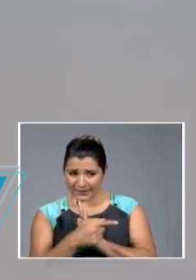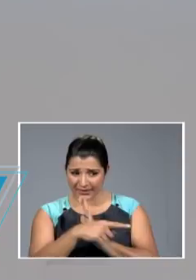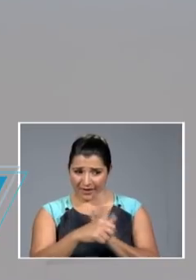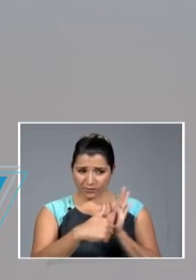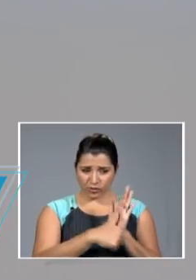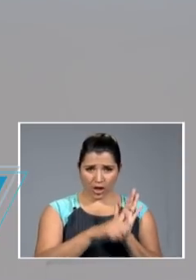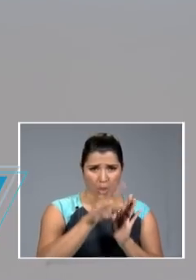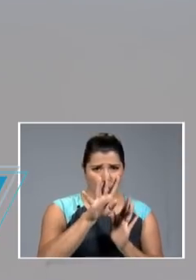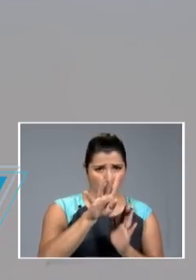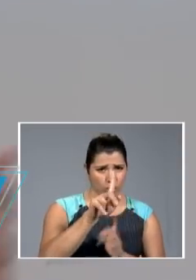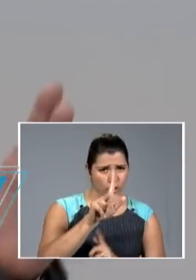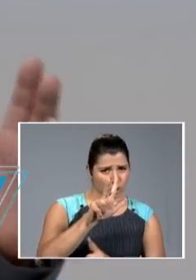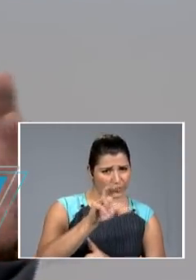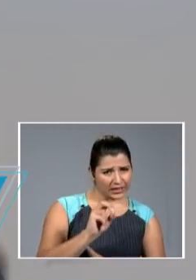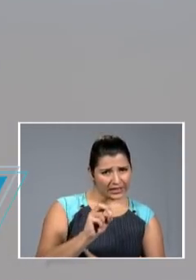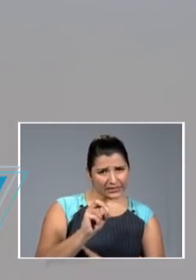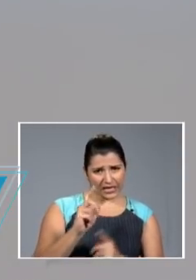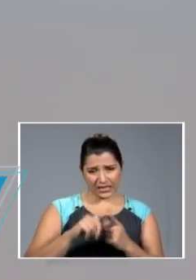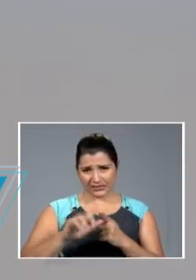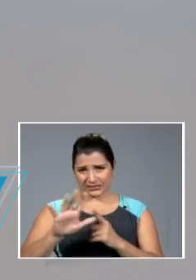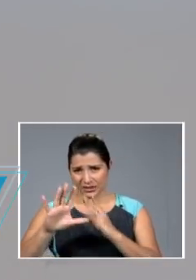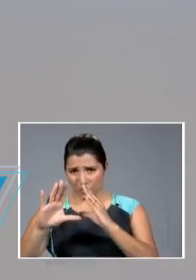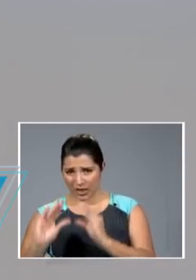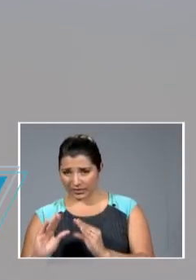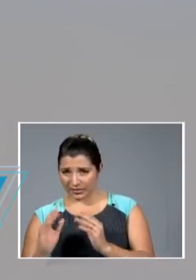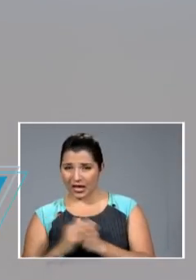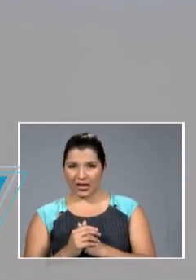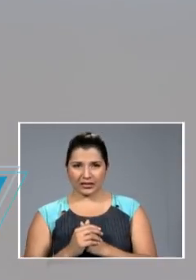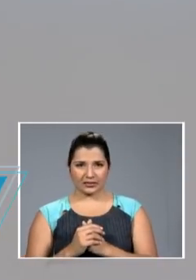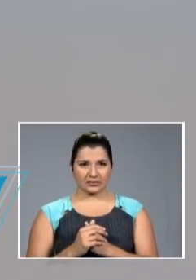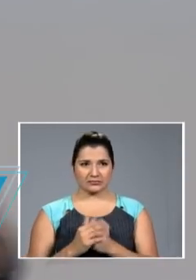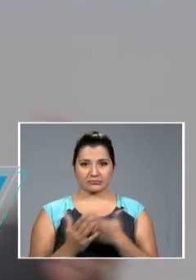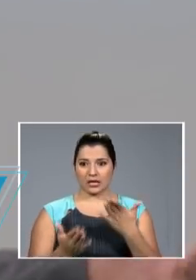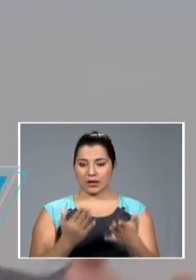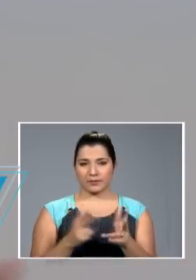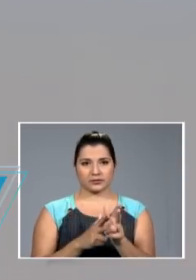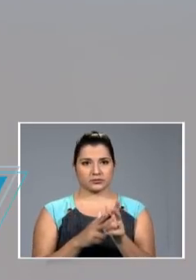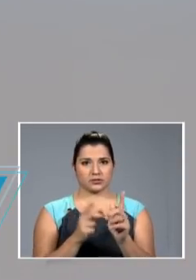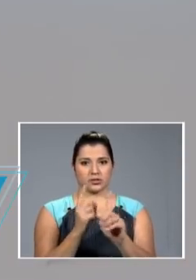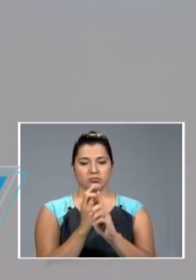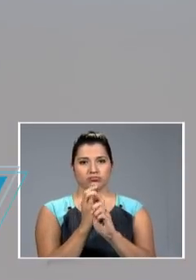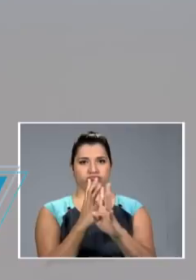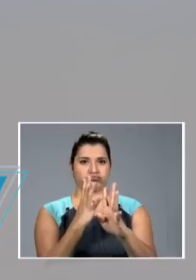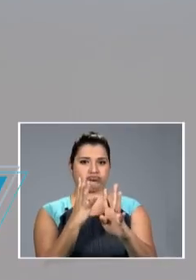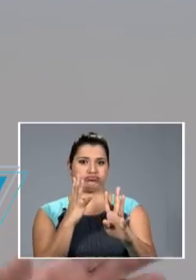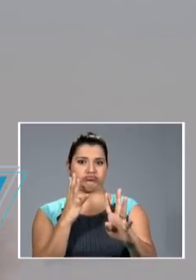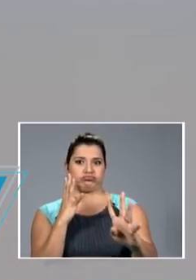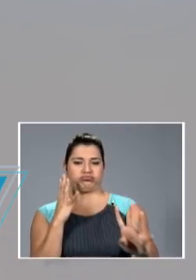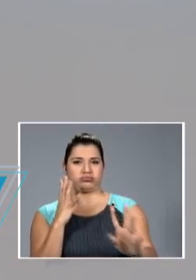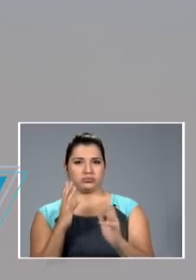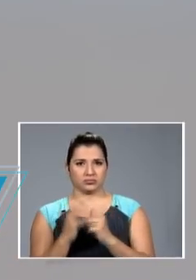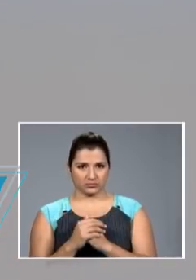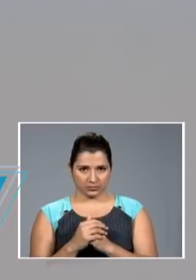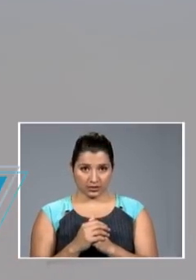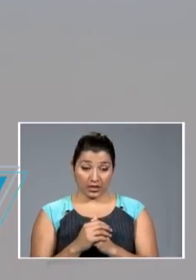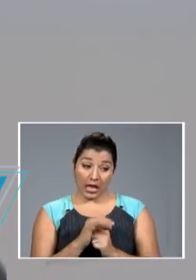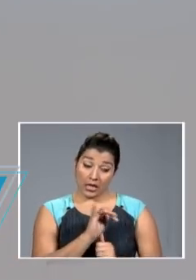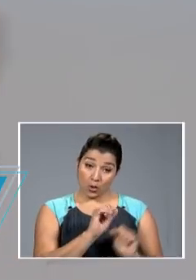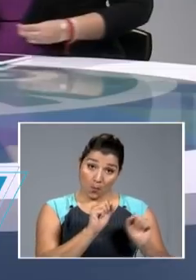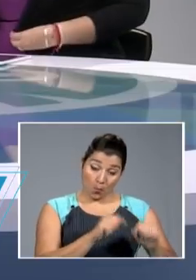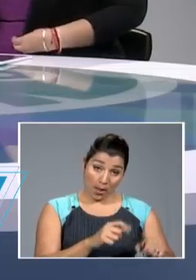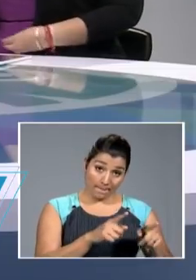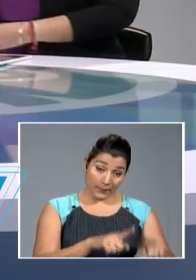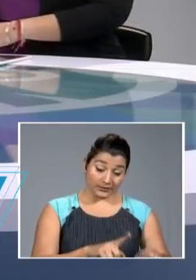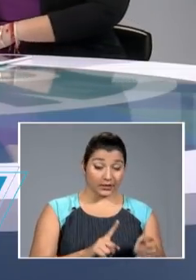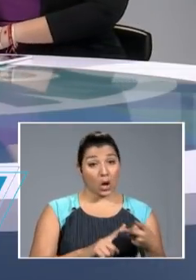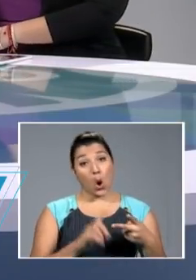5 de la tarde? ¿Se congestionarán las votaciones como cuando se congestiona al mediodía? Eso en un caso. Y en el